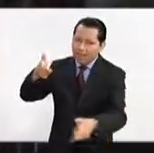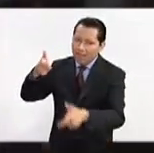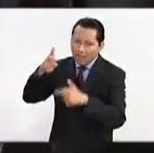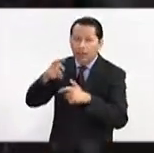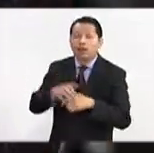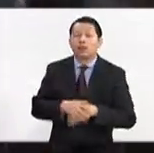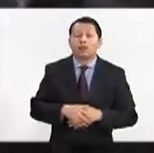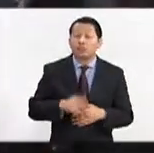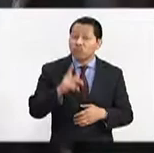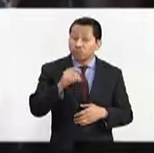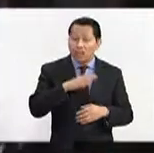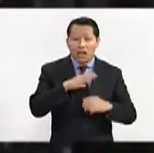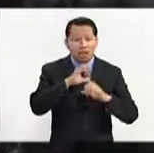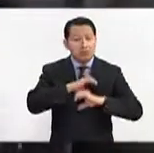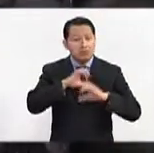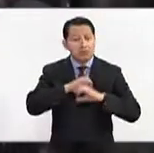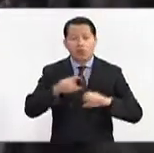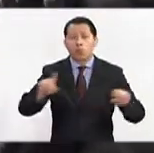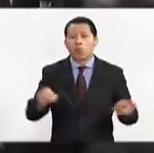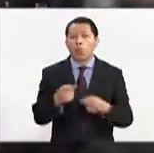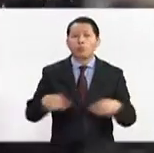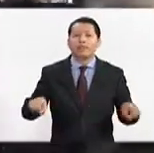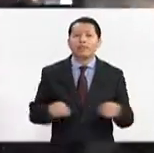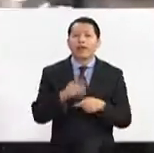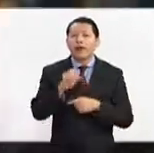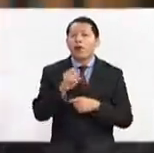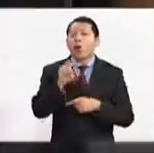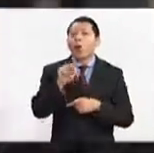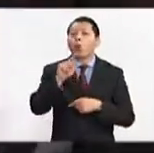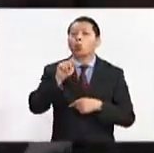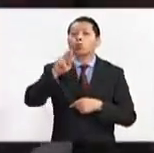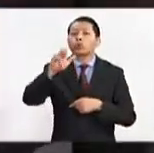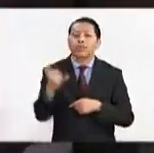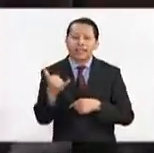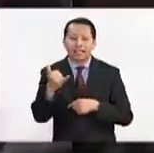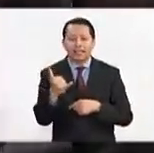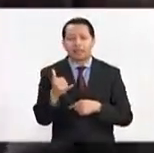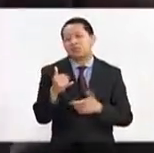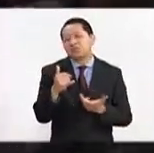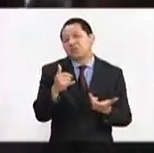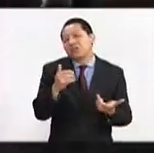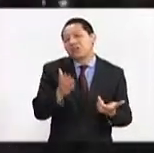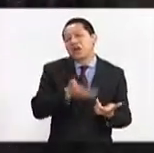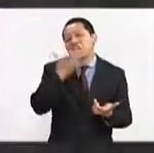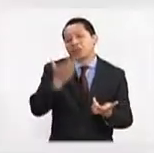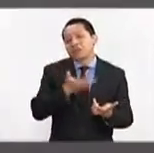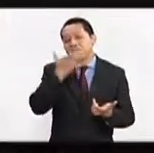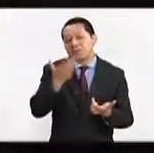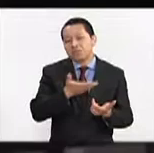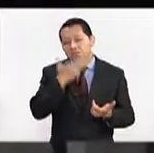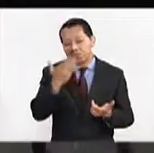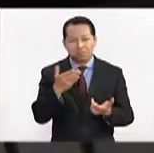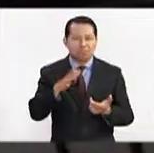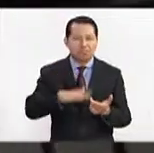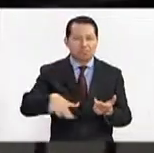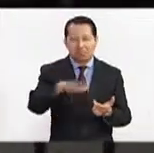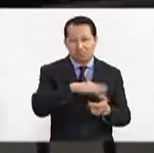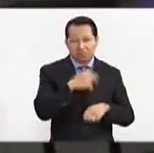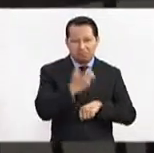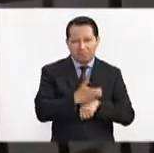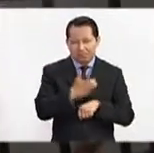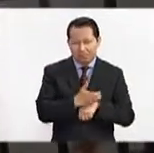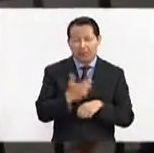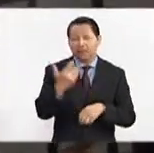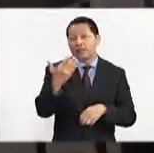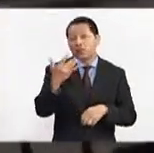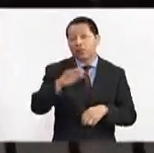concierto multitudinario de música country, donde normalmente los que asisten a estos conciertos son estadounidenses. 50